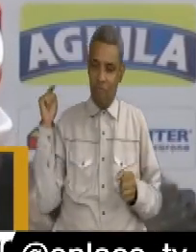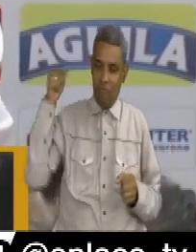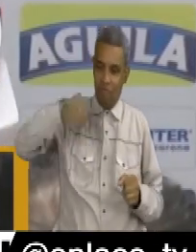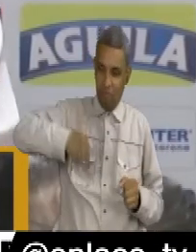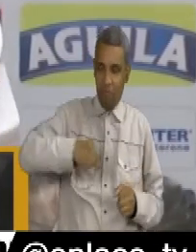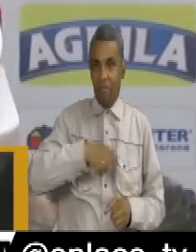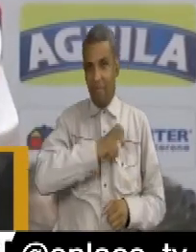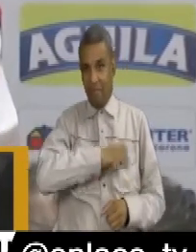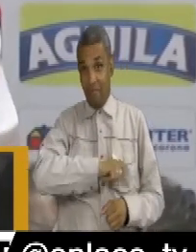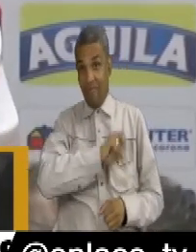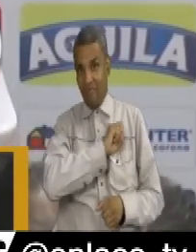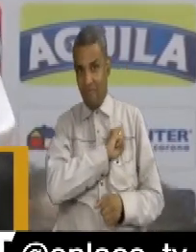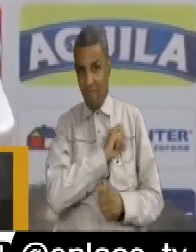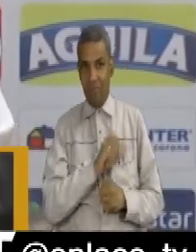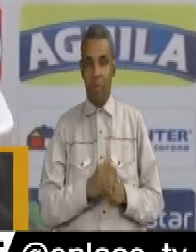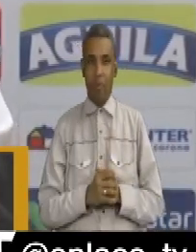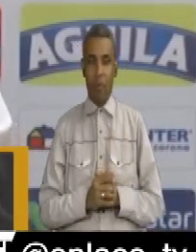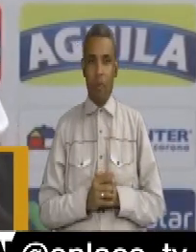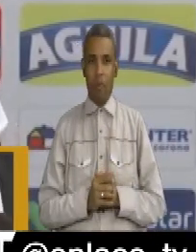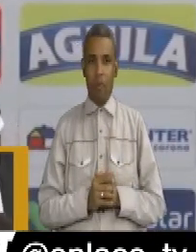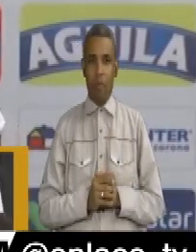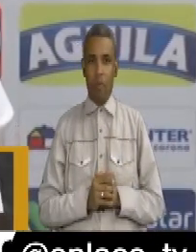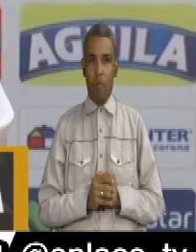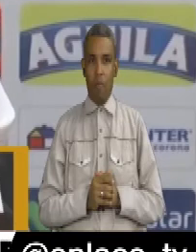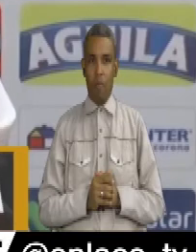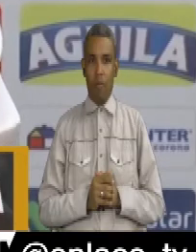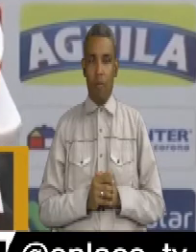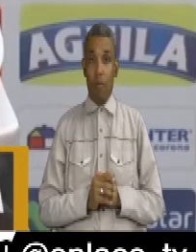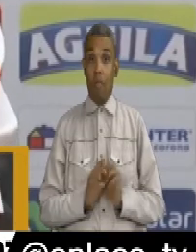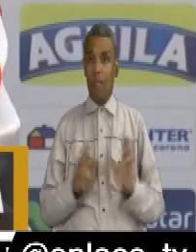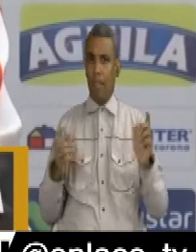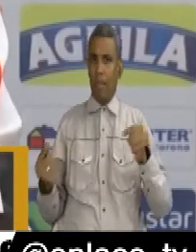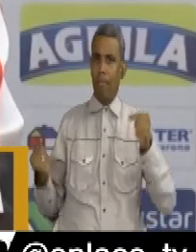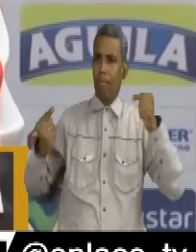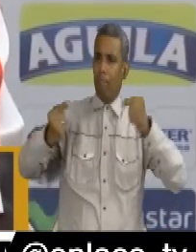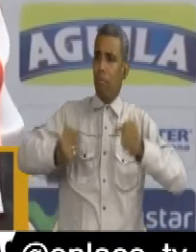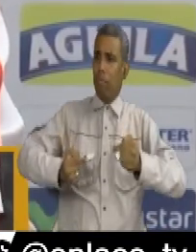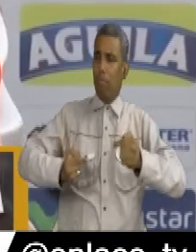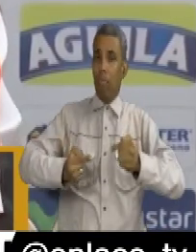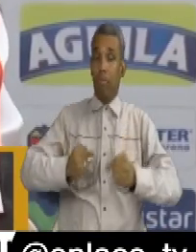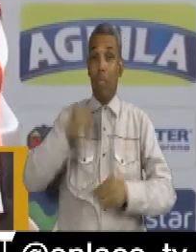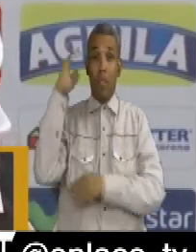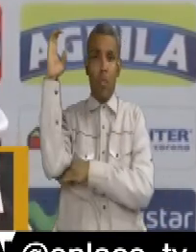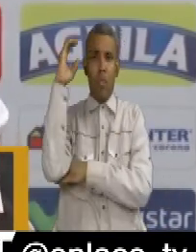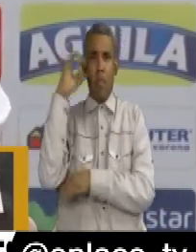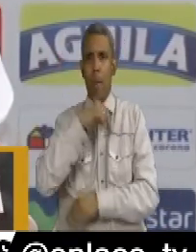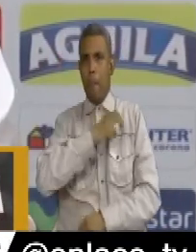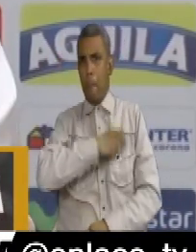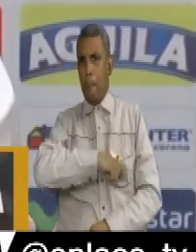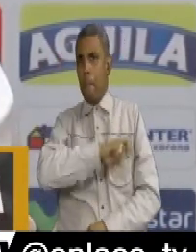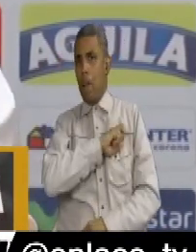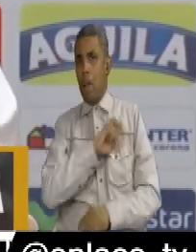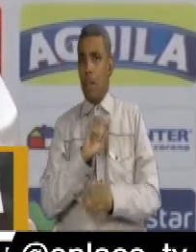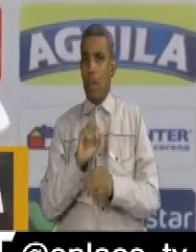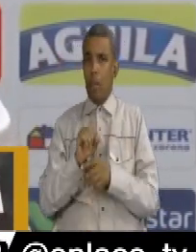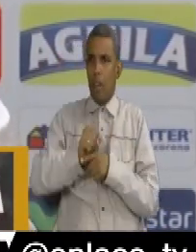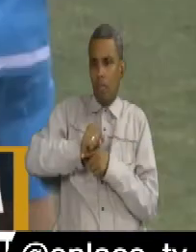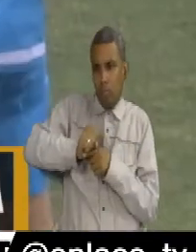y poder participar en un partido tan importante, amistoso pero